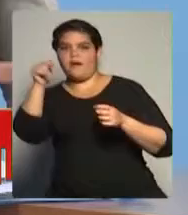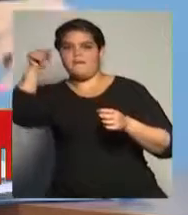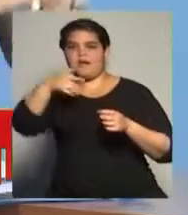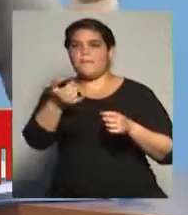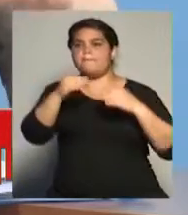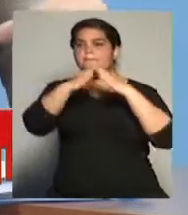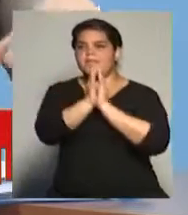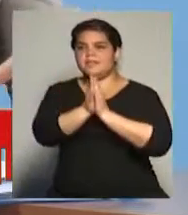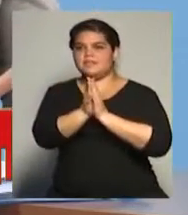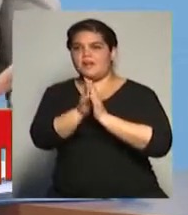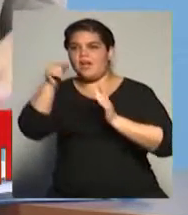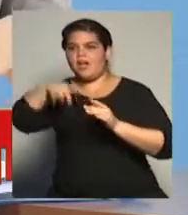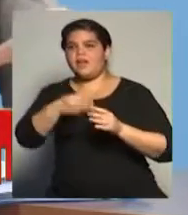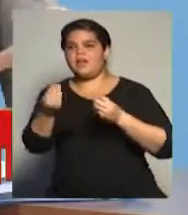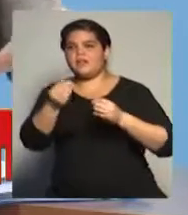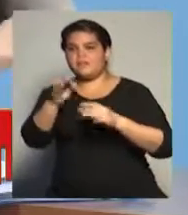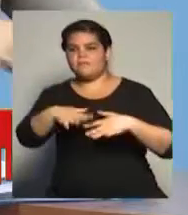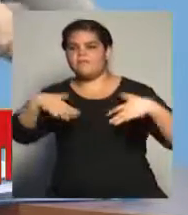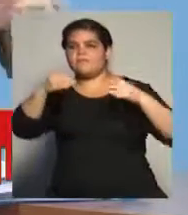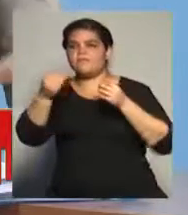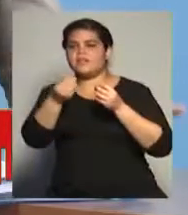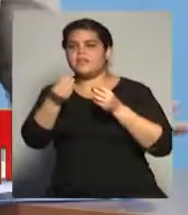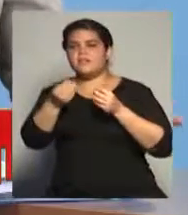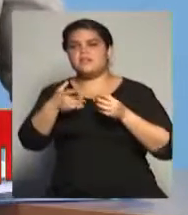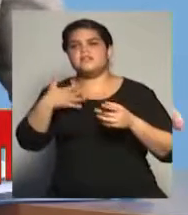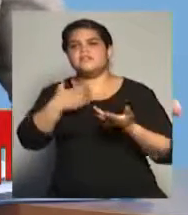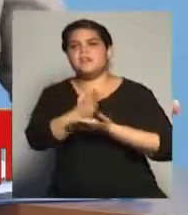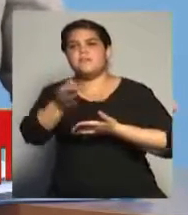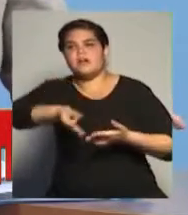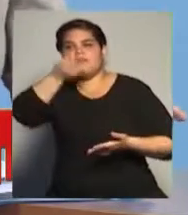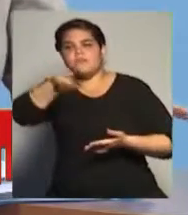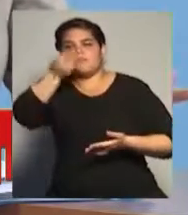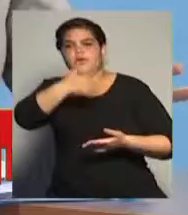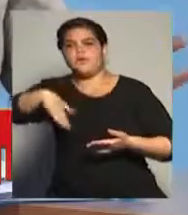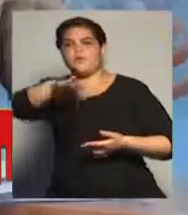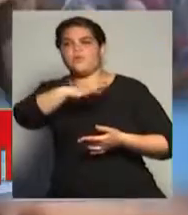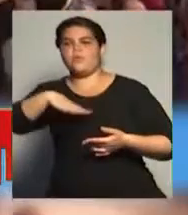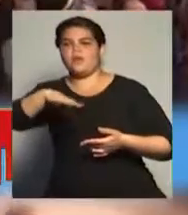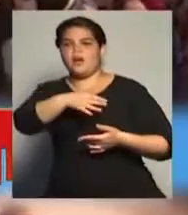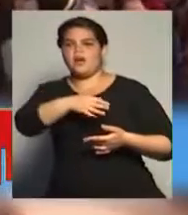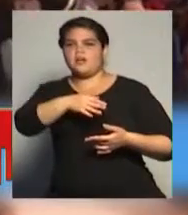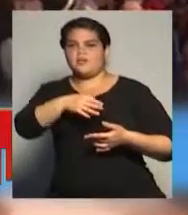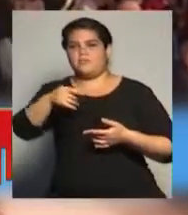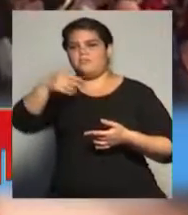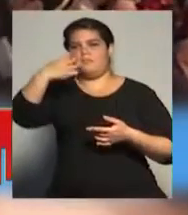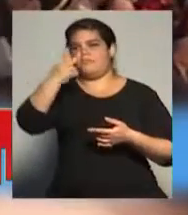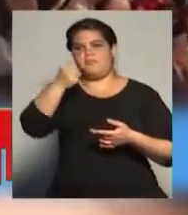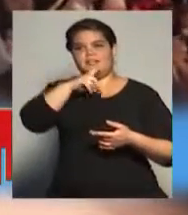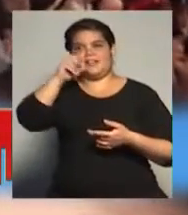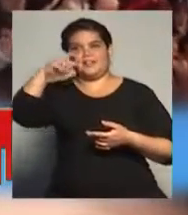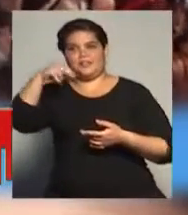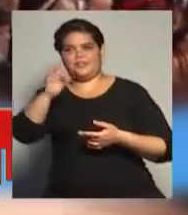mediática. Se presentan síntesis homiléticas en el sitio del Vaticano con los fragmentos más